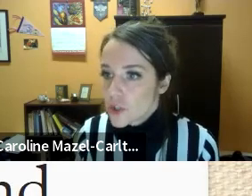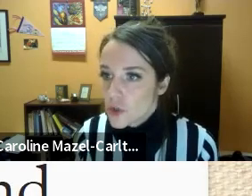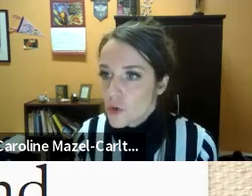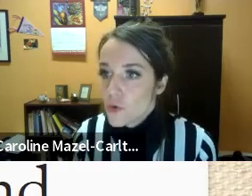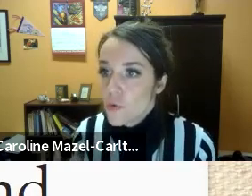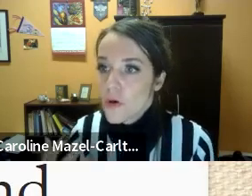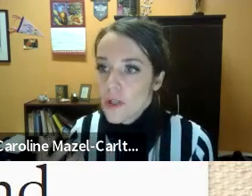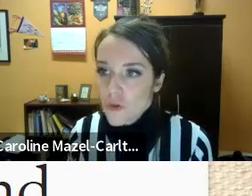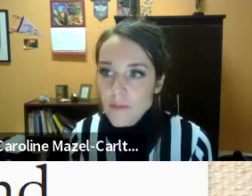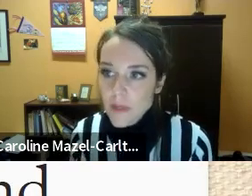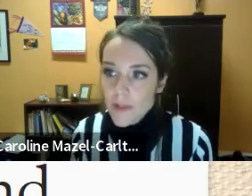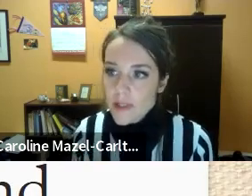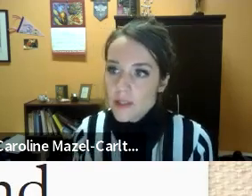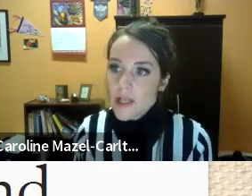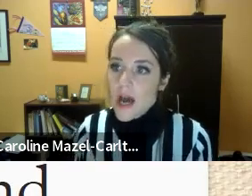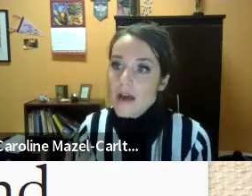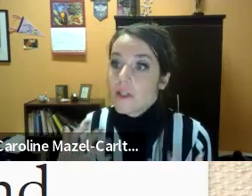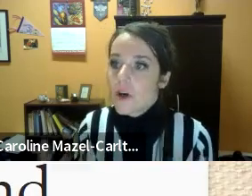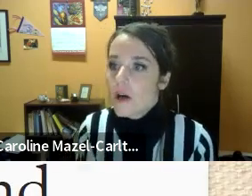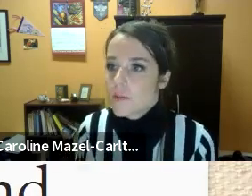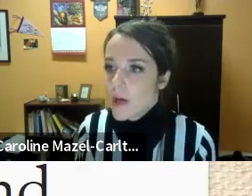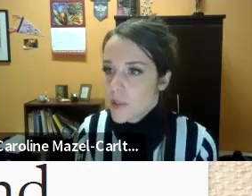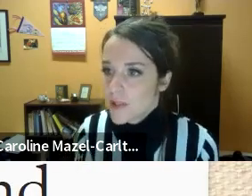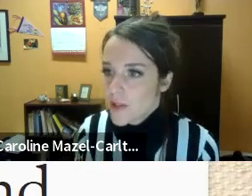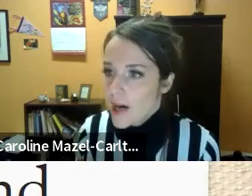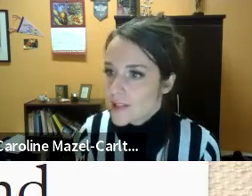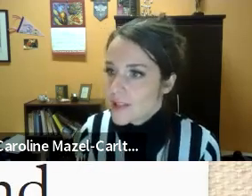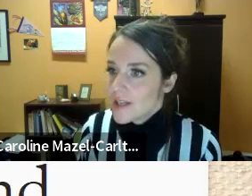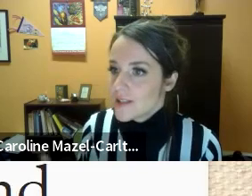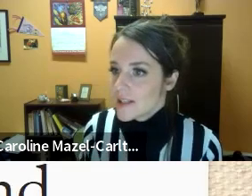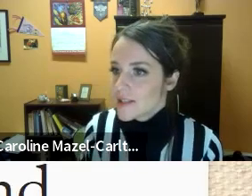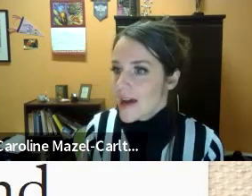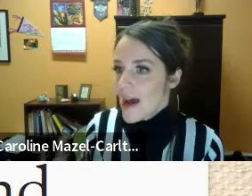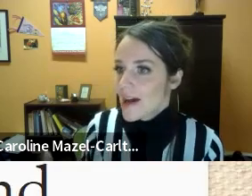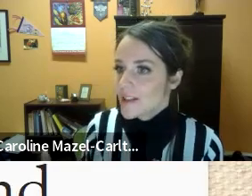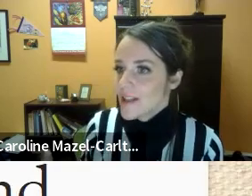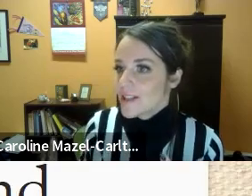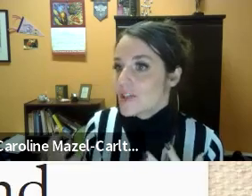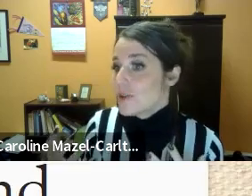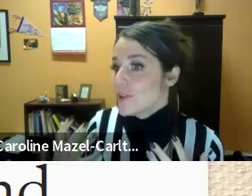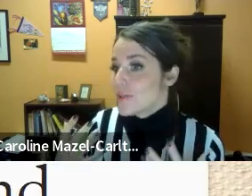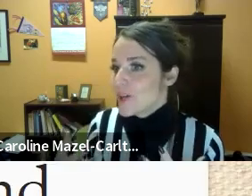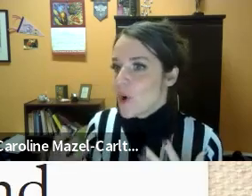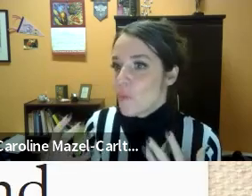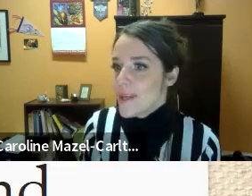O desde que me metieron a hospital de tratamiento, no ha hablado de estos pensamientos.